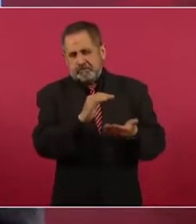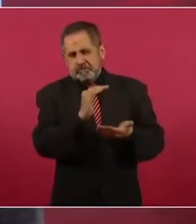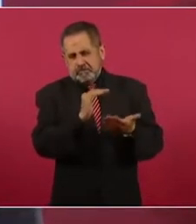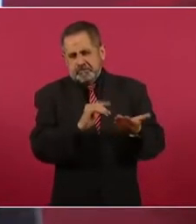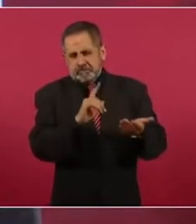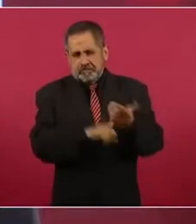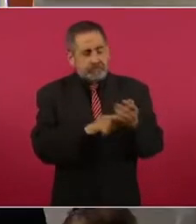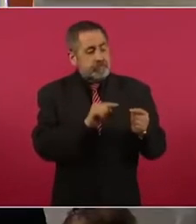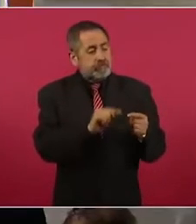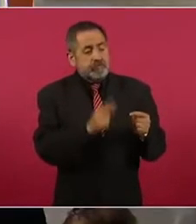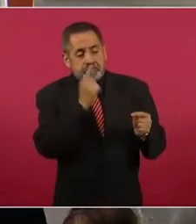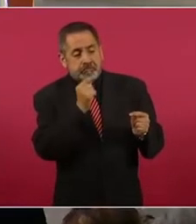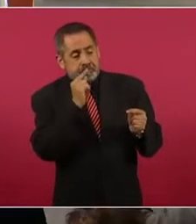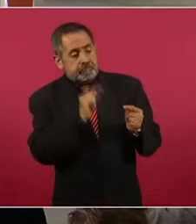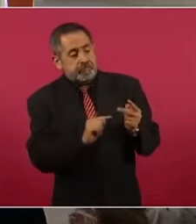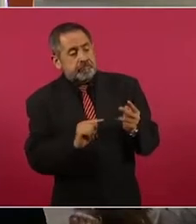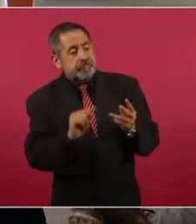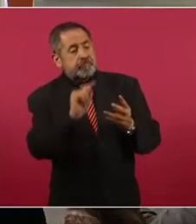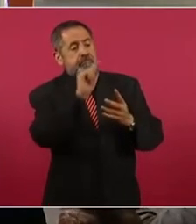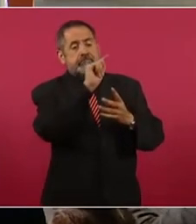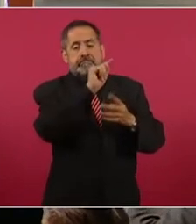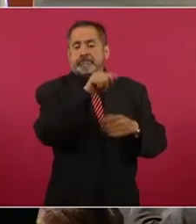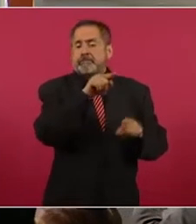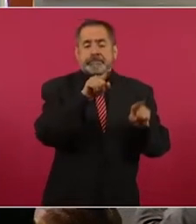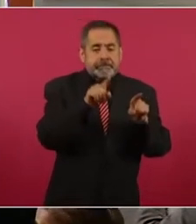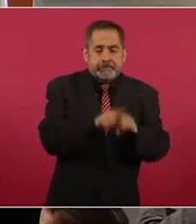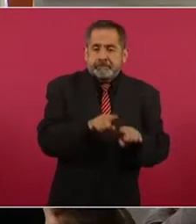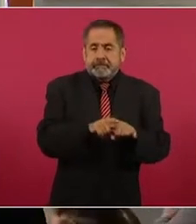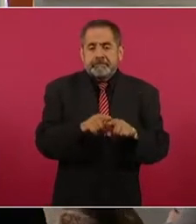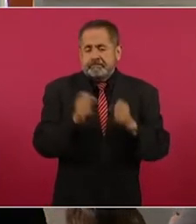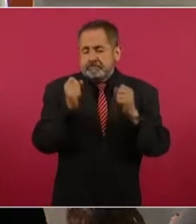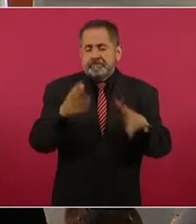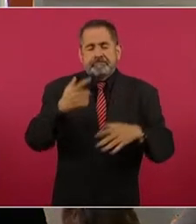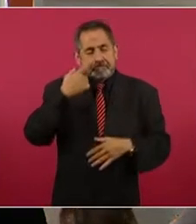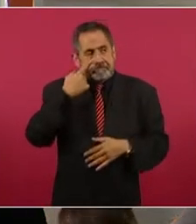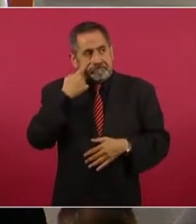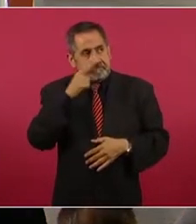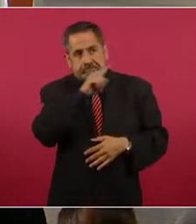y de arriba abajo, en muchos casos,